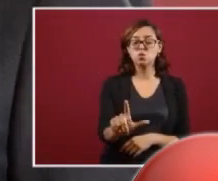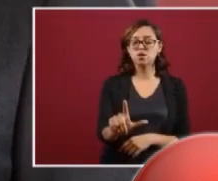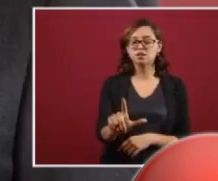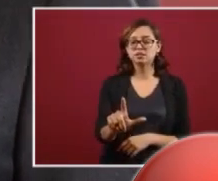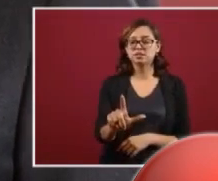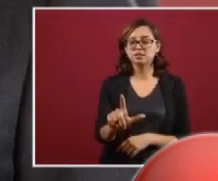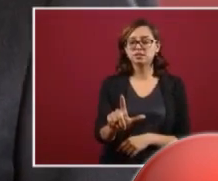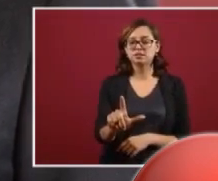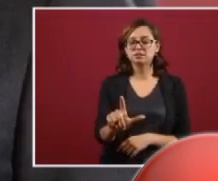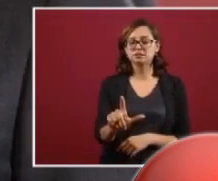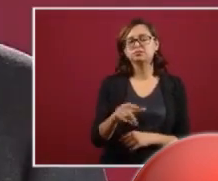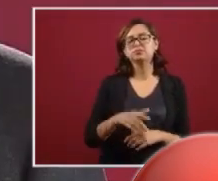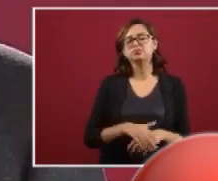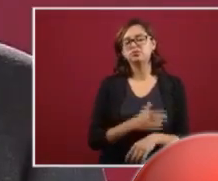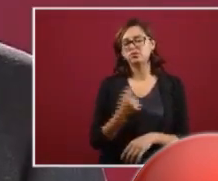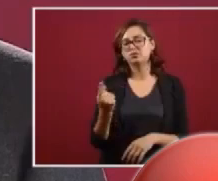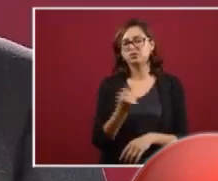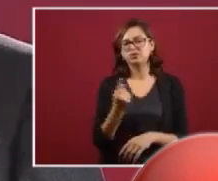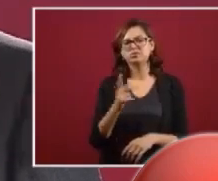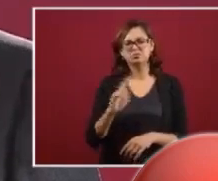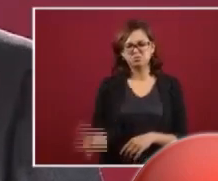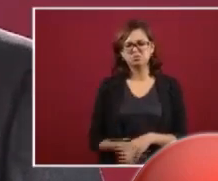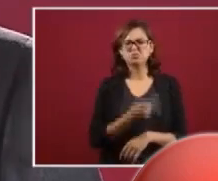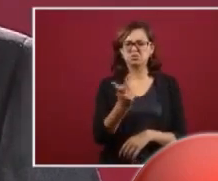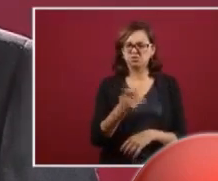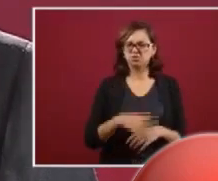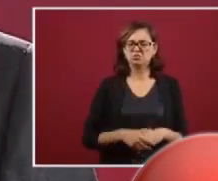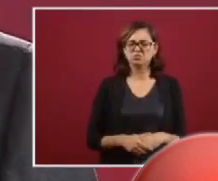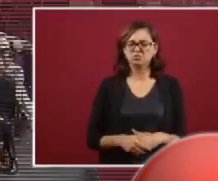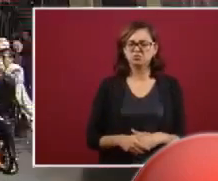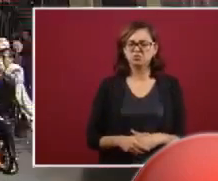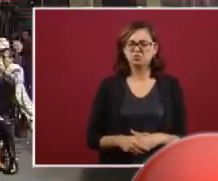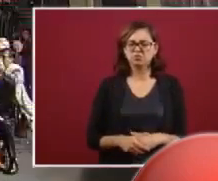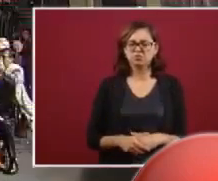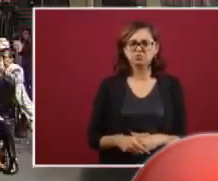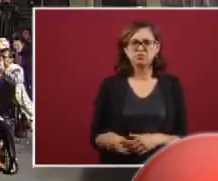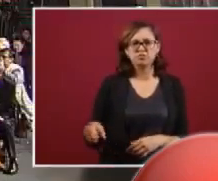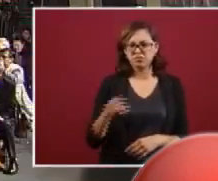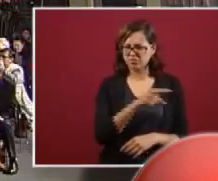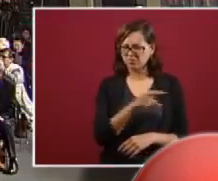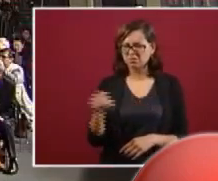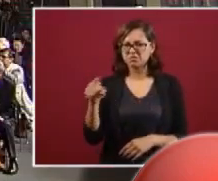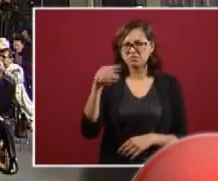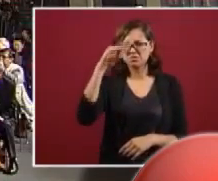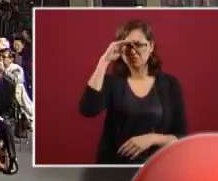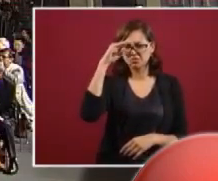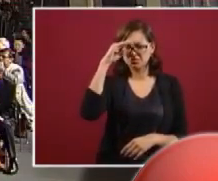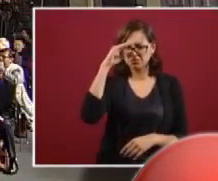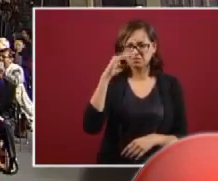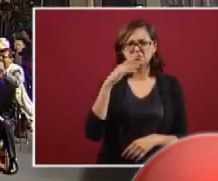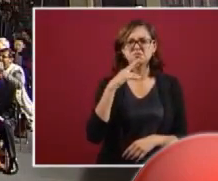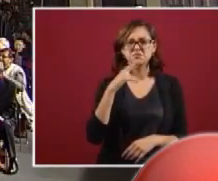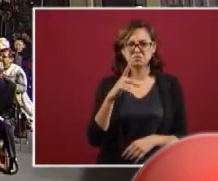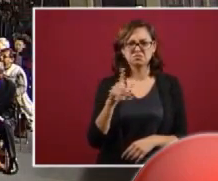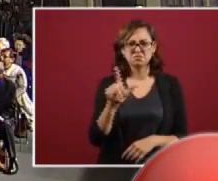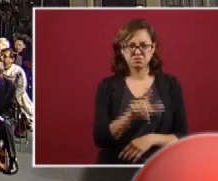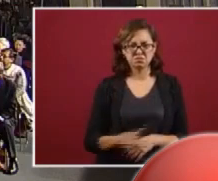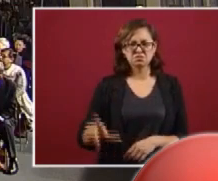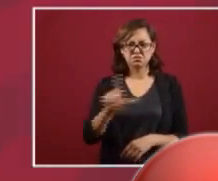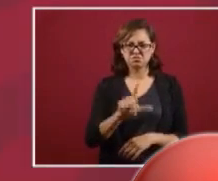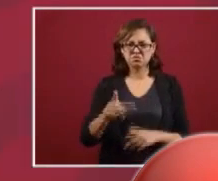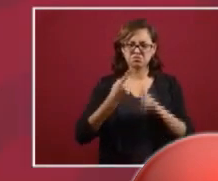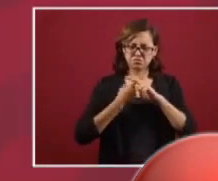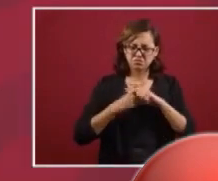es más les pregunto a ustedes pensamos el lunes para e iniciar la